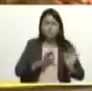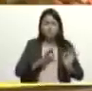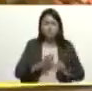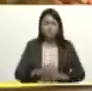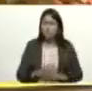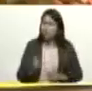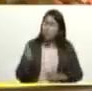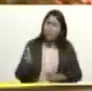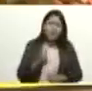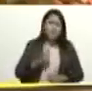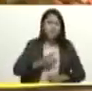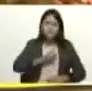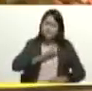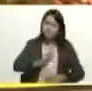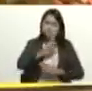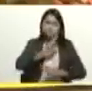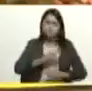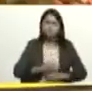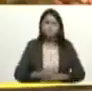Caiga quien caiga.